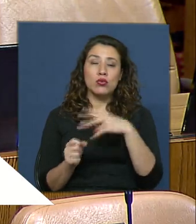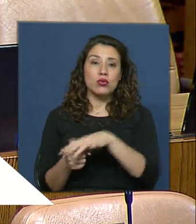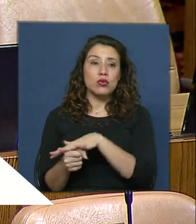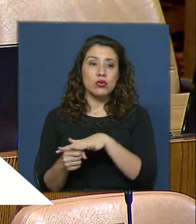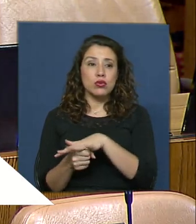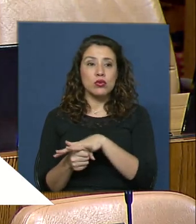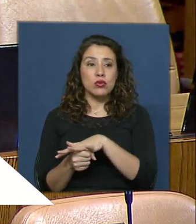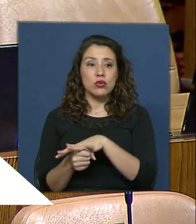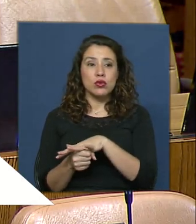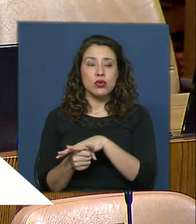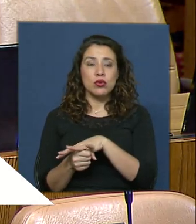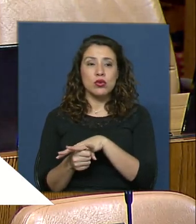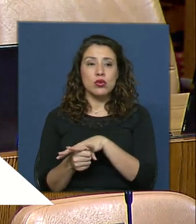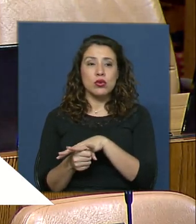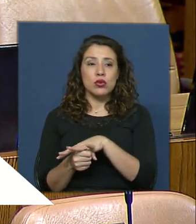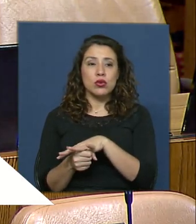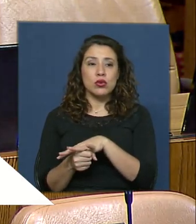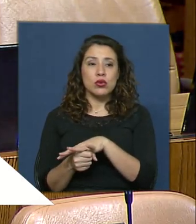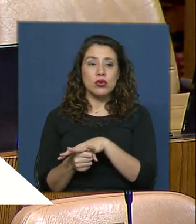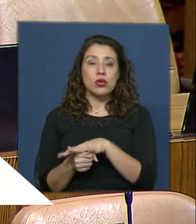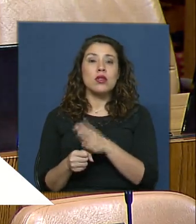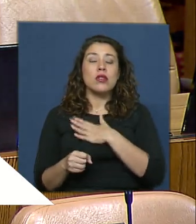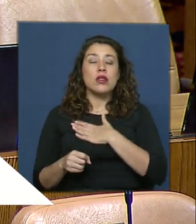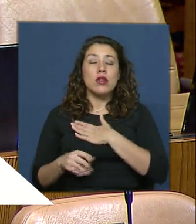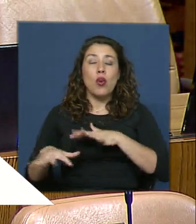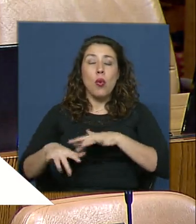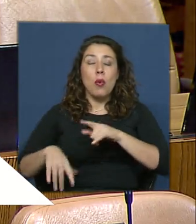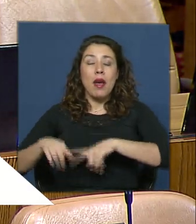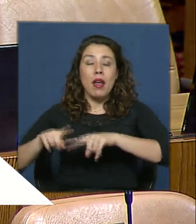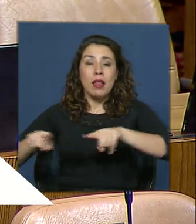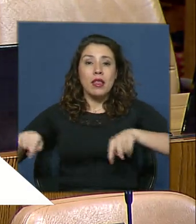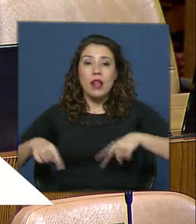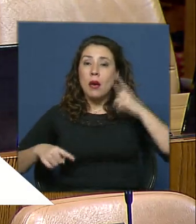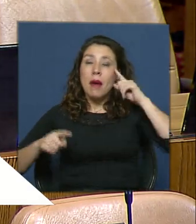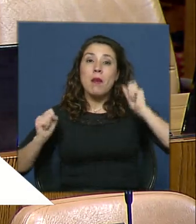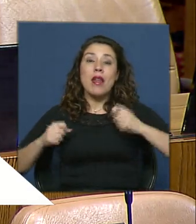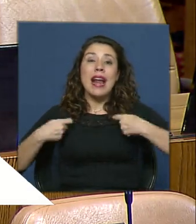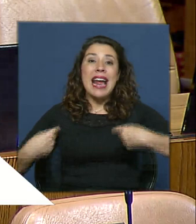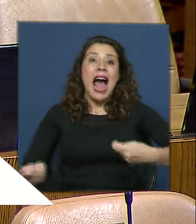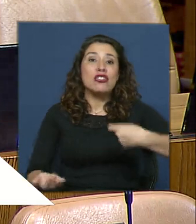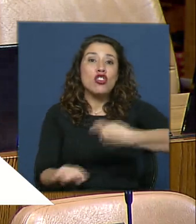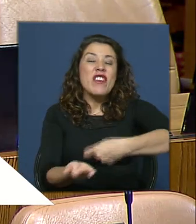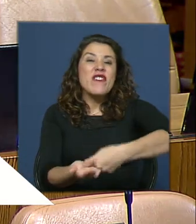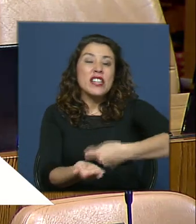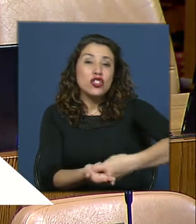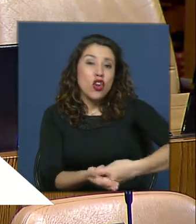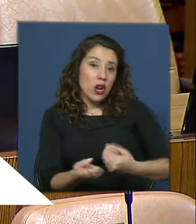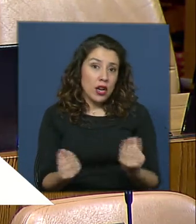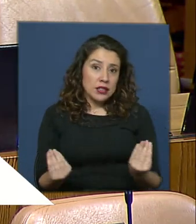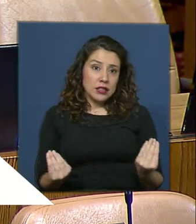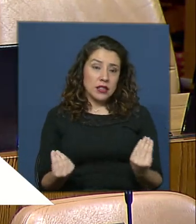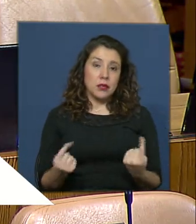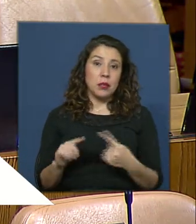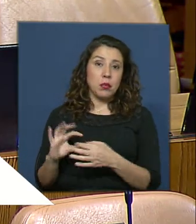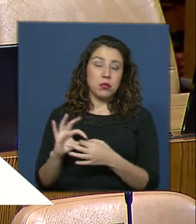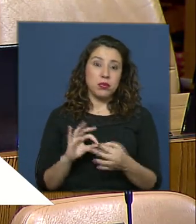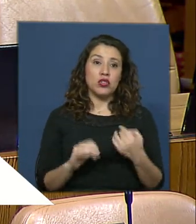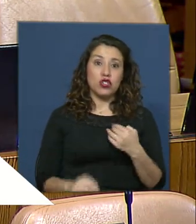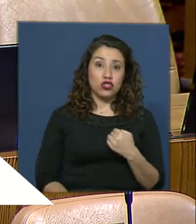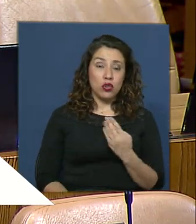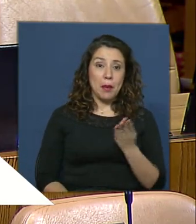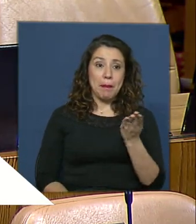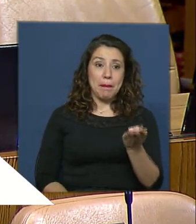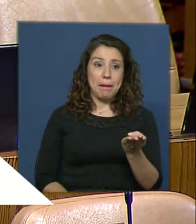condición de tenencia de dichos terrenos para hacer las inversiones correspondientes. Por lo que